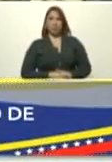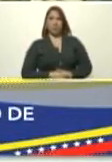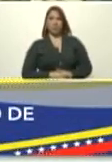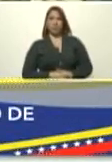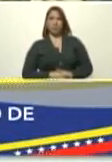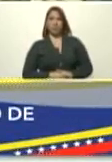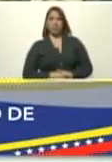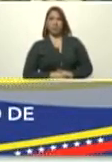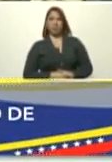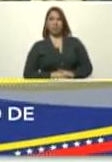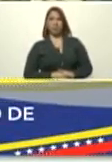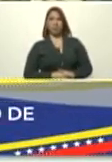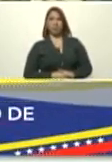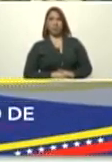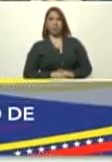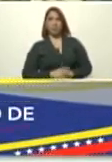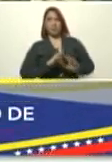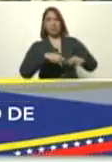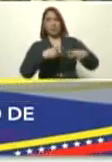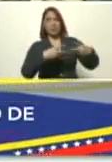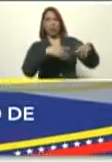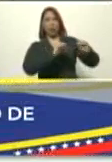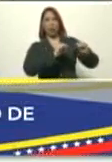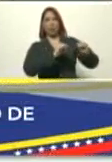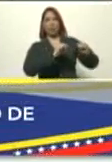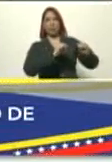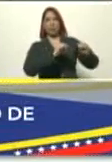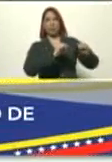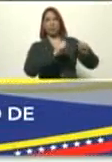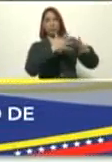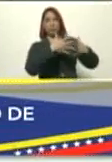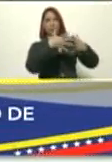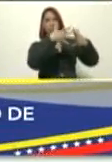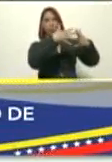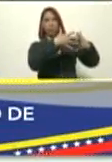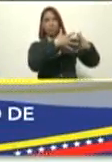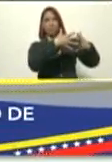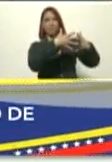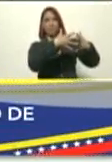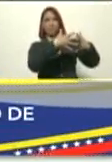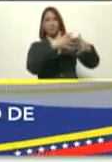y el neocolonialismo del Imperio estadounidense.